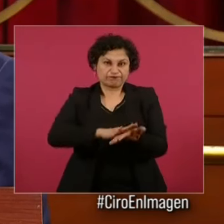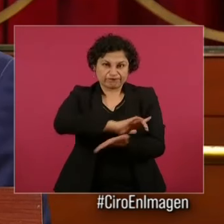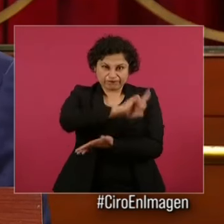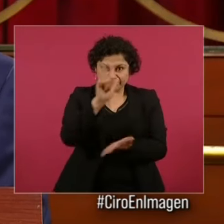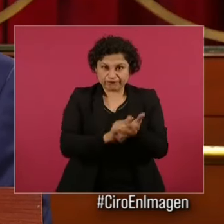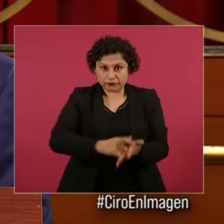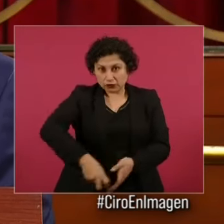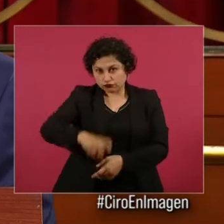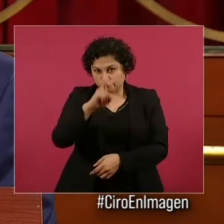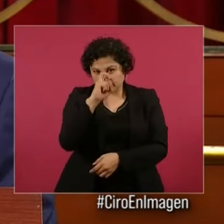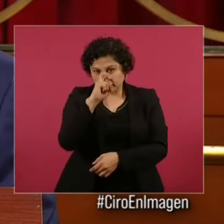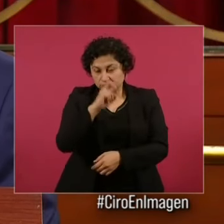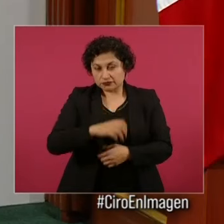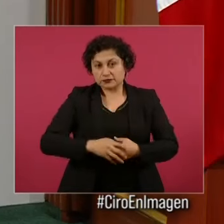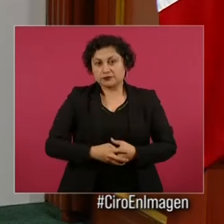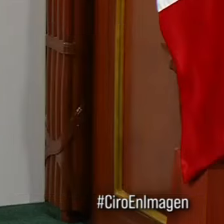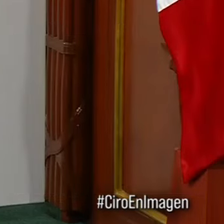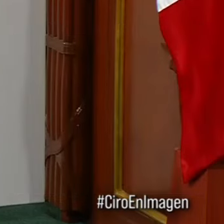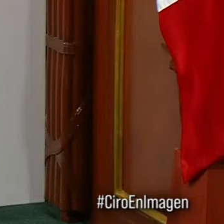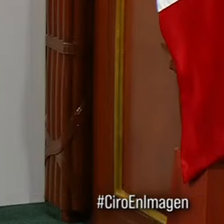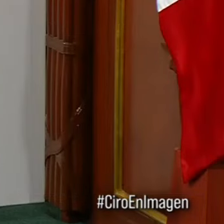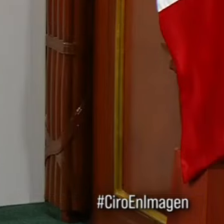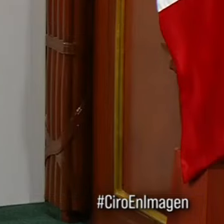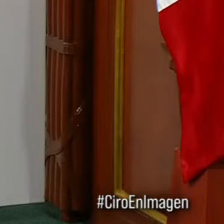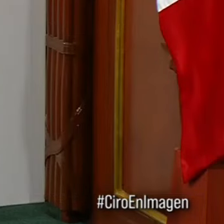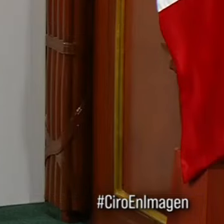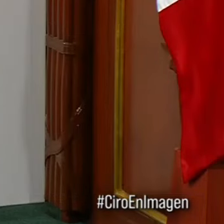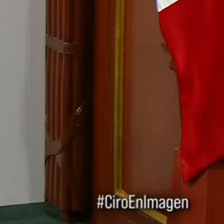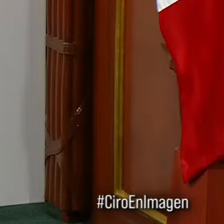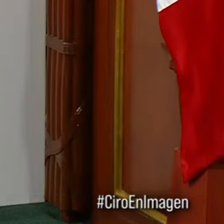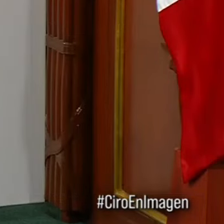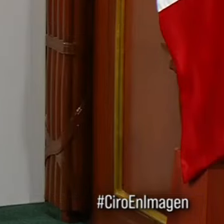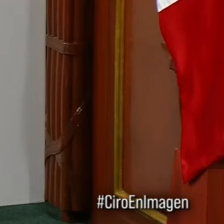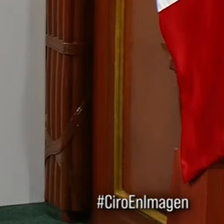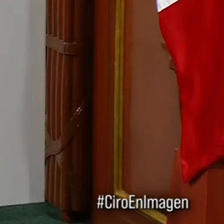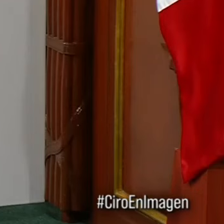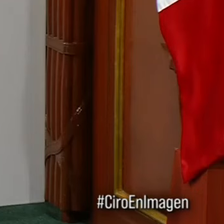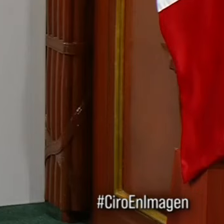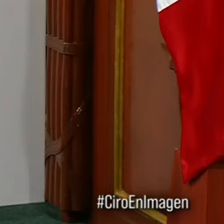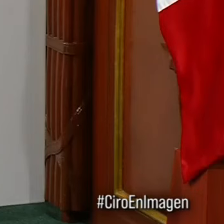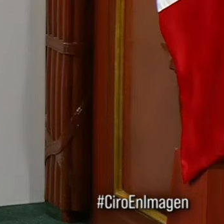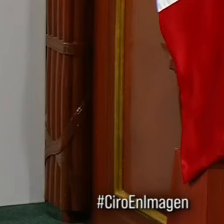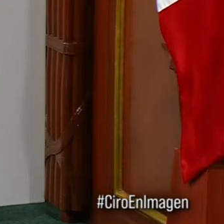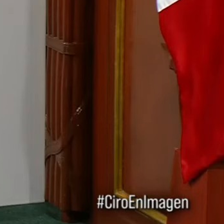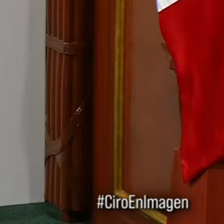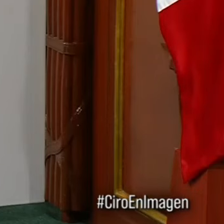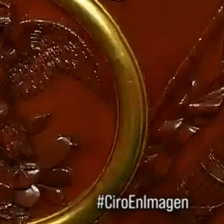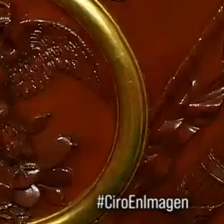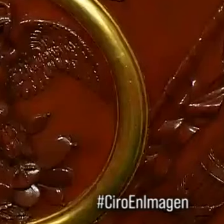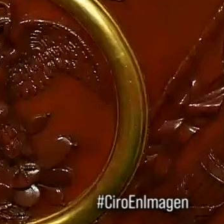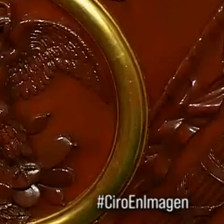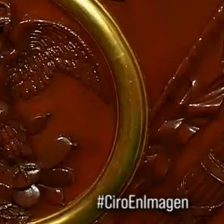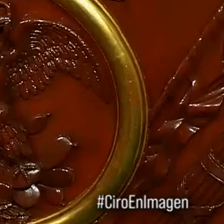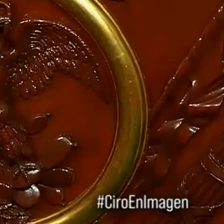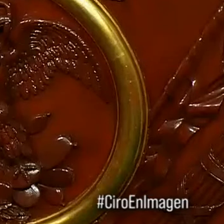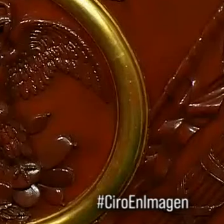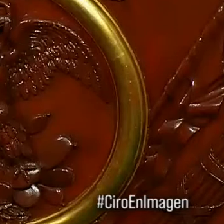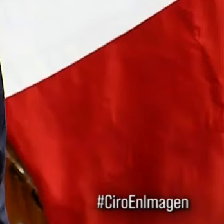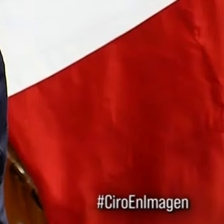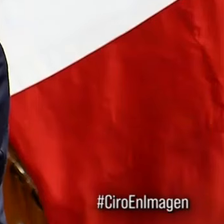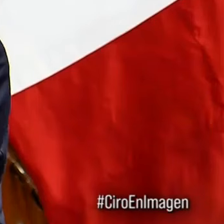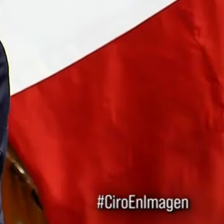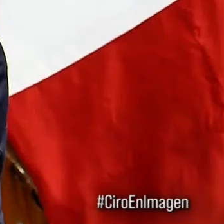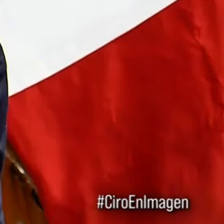hacer lo mismo con el delito fiscal ejercido por la delincuencia de cuello